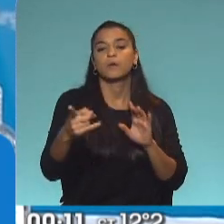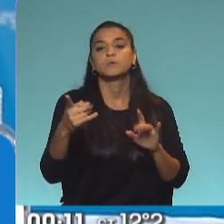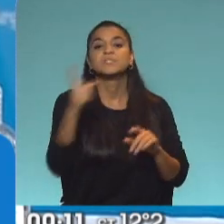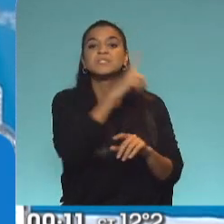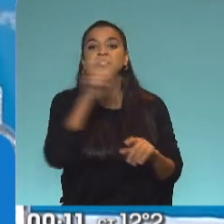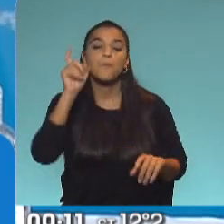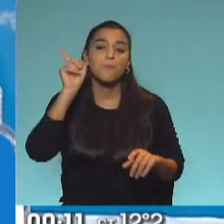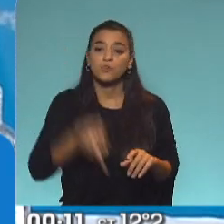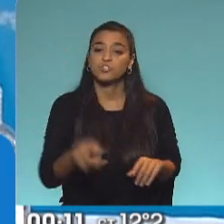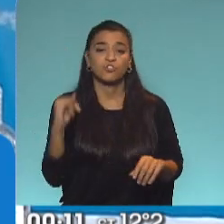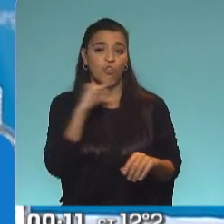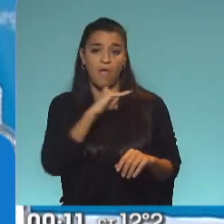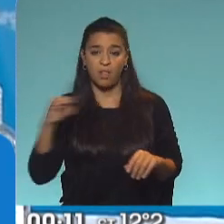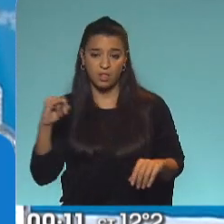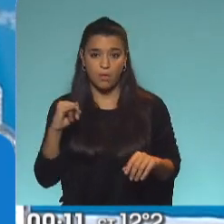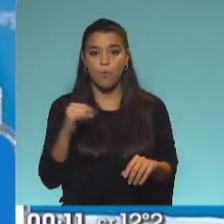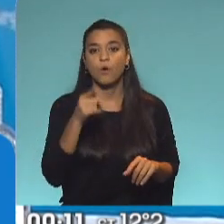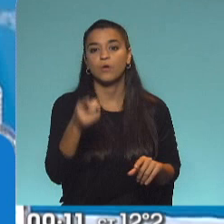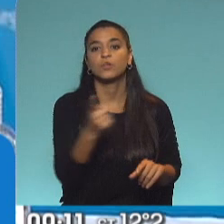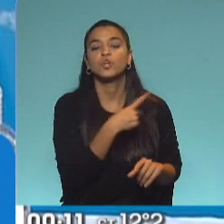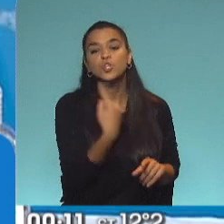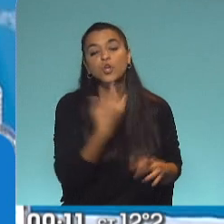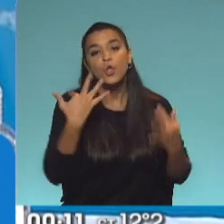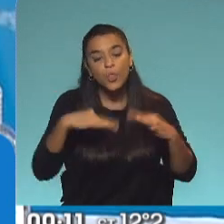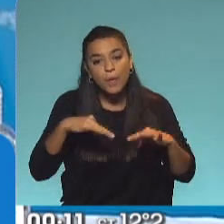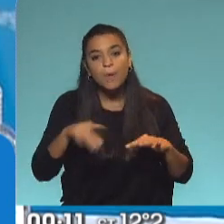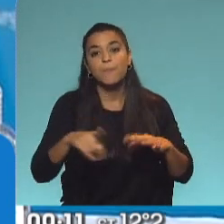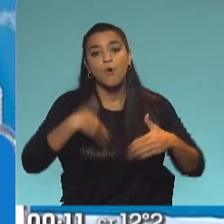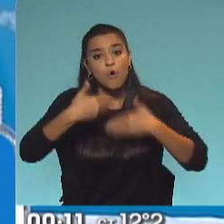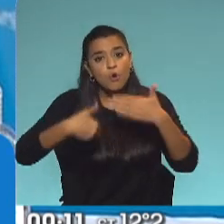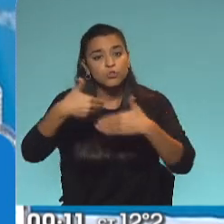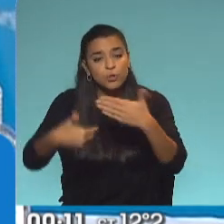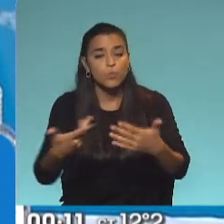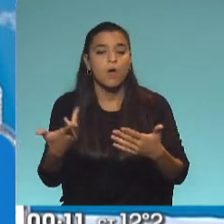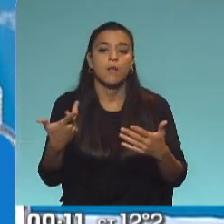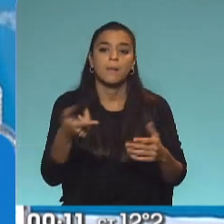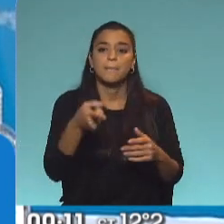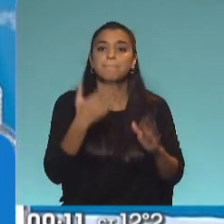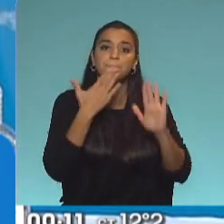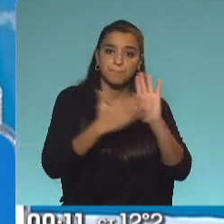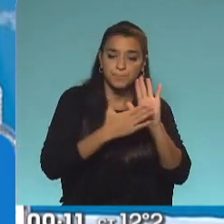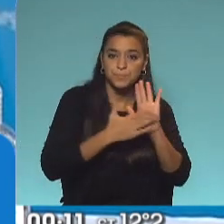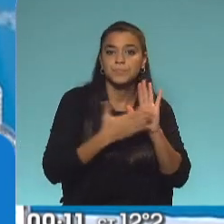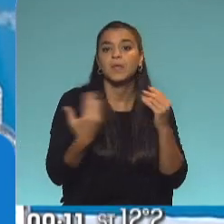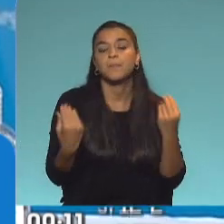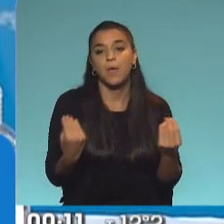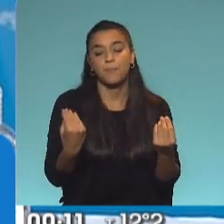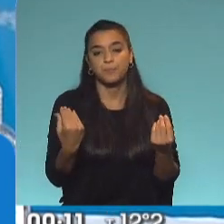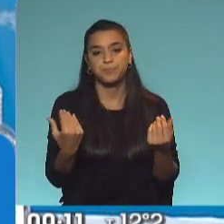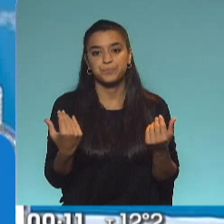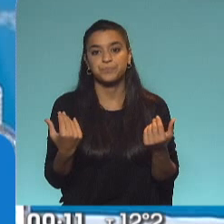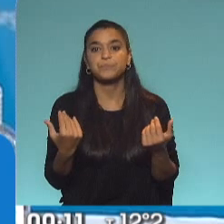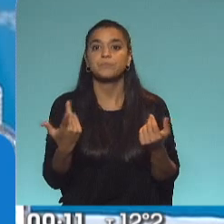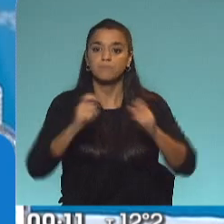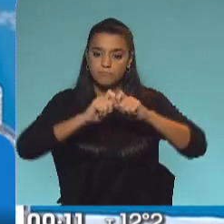100% negativos y necesitamos continuar realizando los tests para poder incrementar